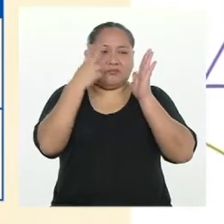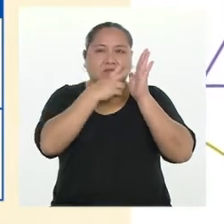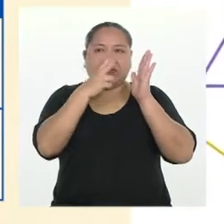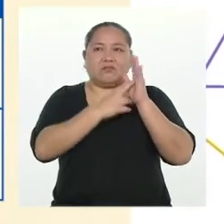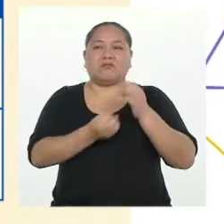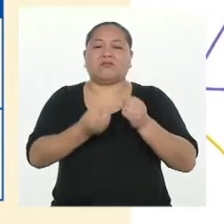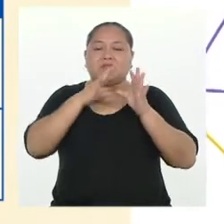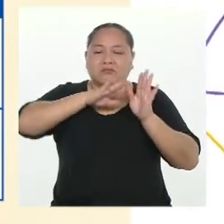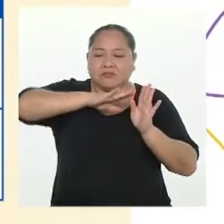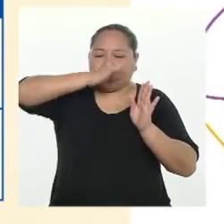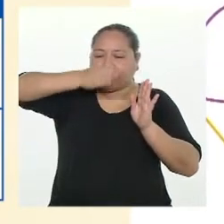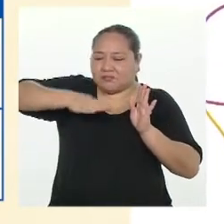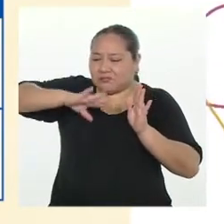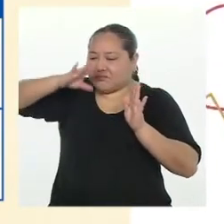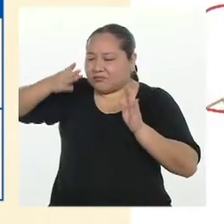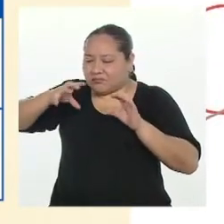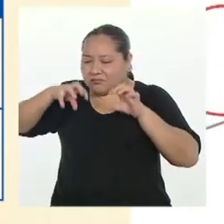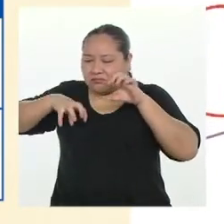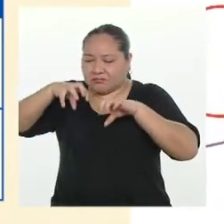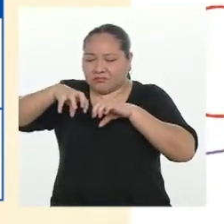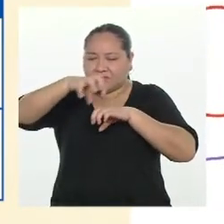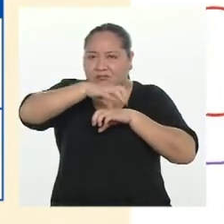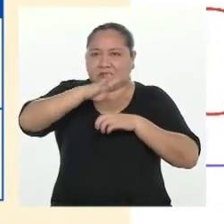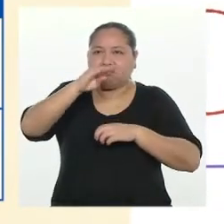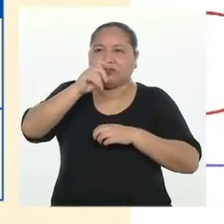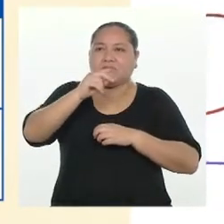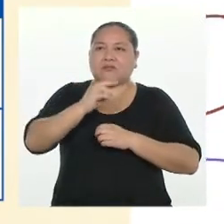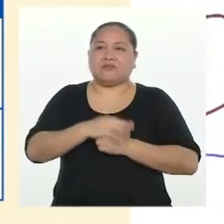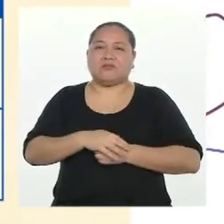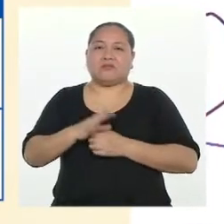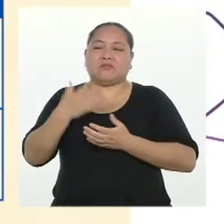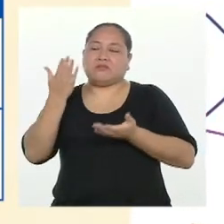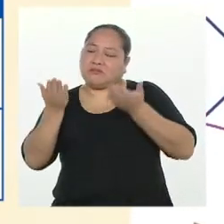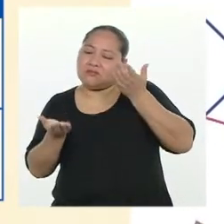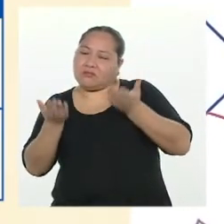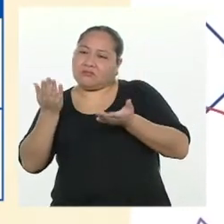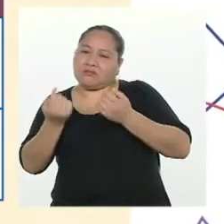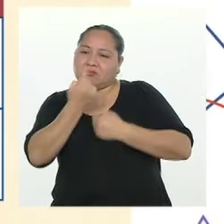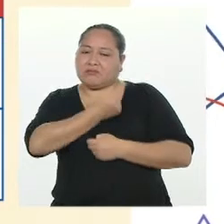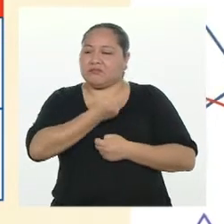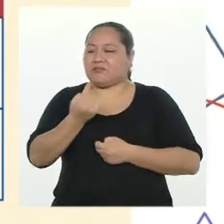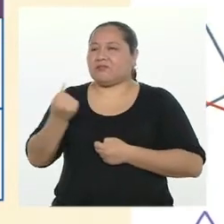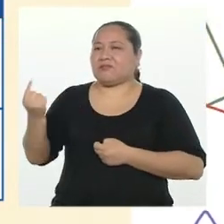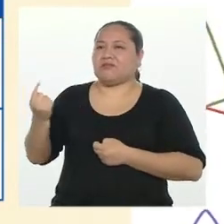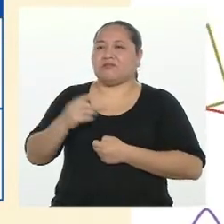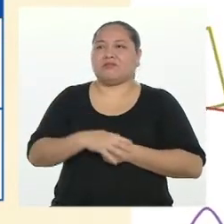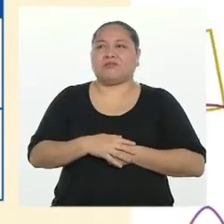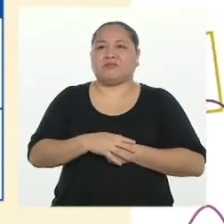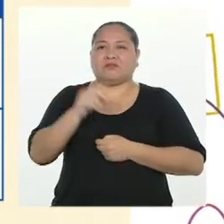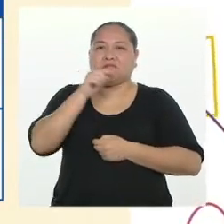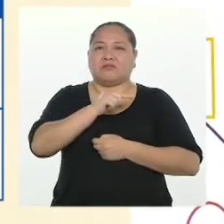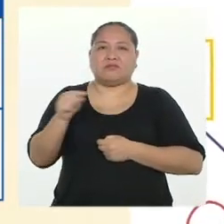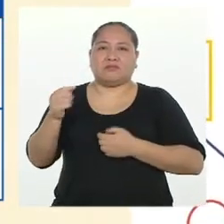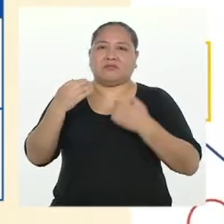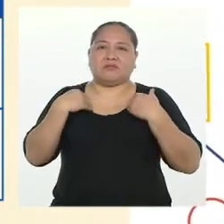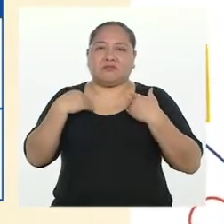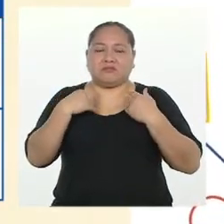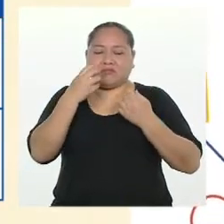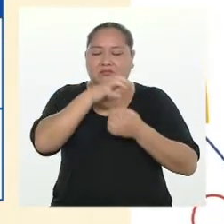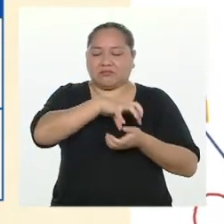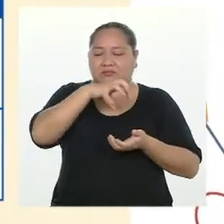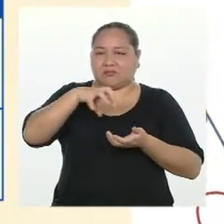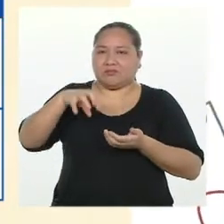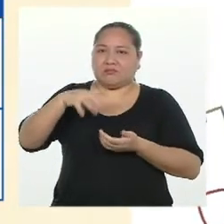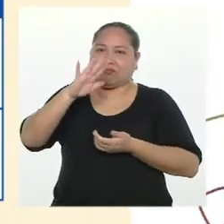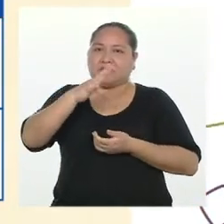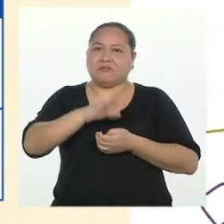de las montañitas que son las colonias de bacterias. Luego realizaremos comparaciones con cada uno de los frascos que contienen el cultivo. ¿Se